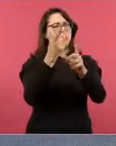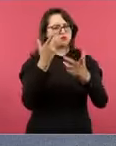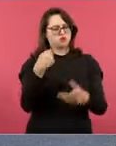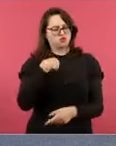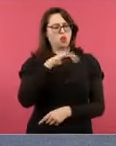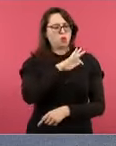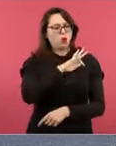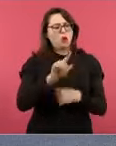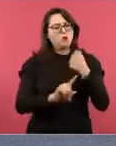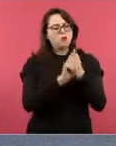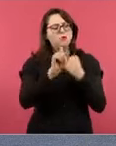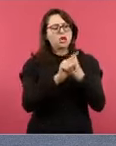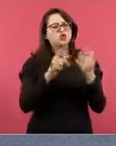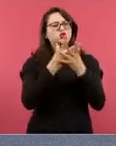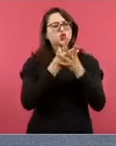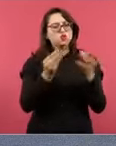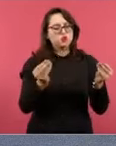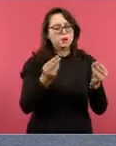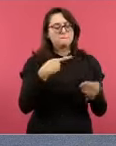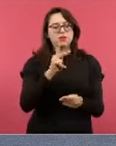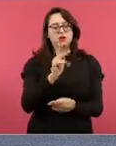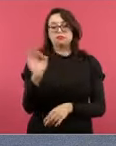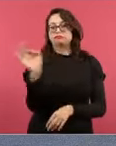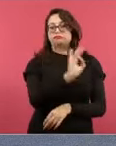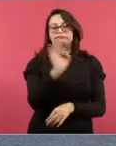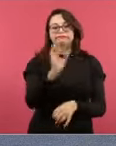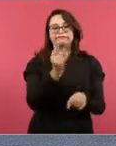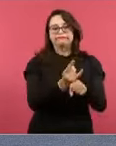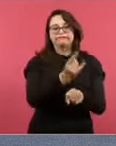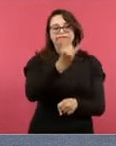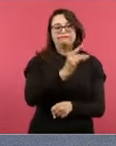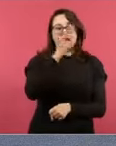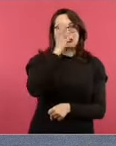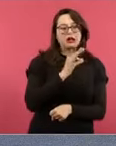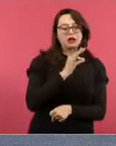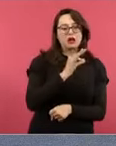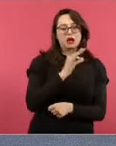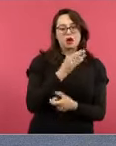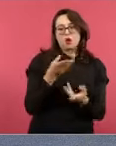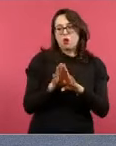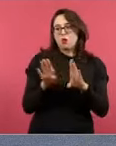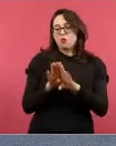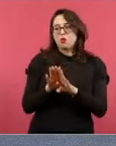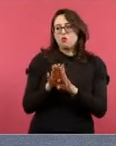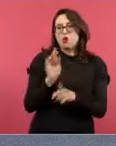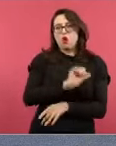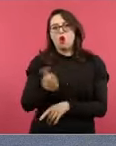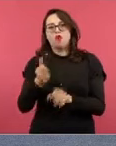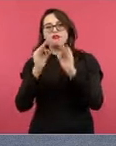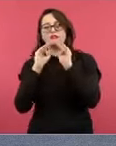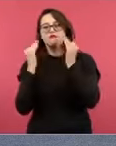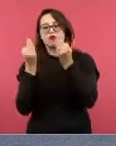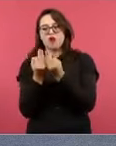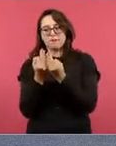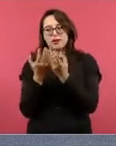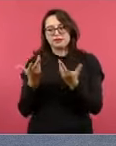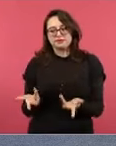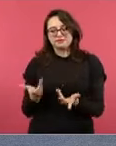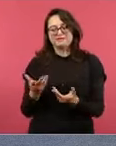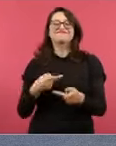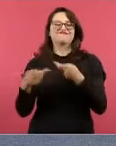un problema, pero debemos también pensar en una segunda solución. Esto es el plan B, una estrategia, y si no